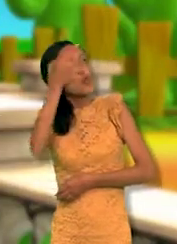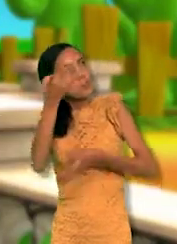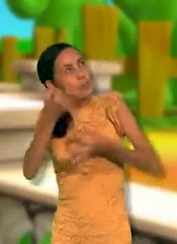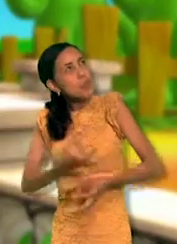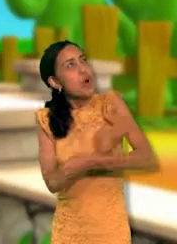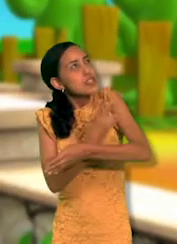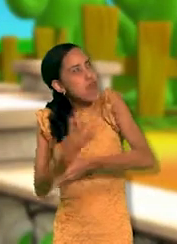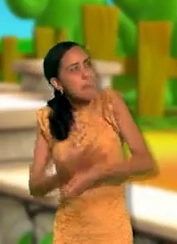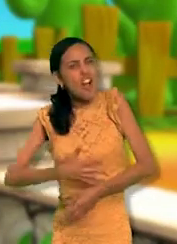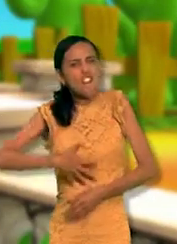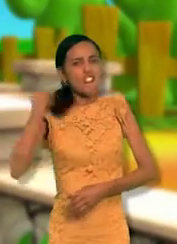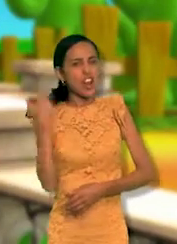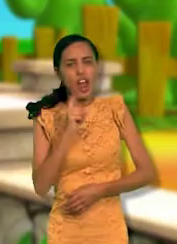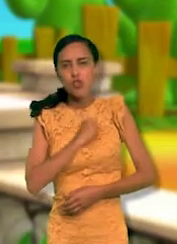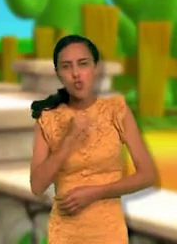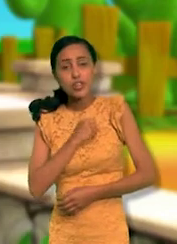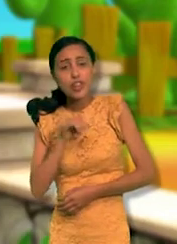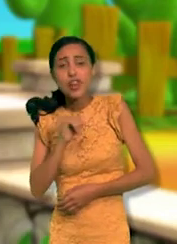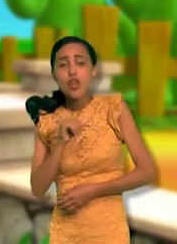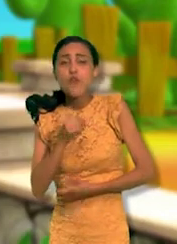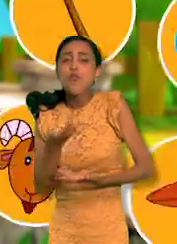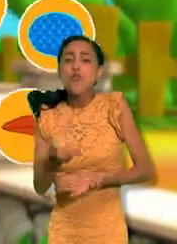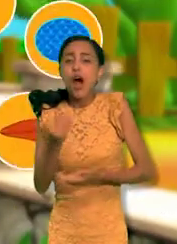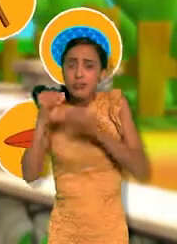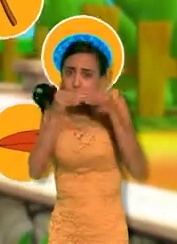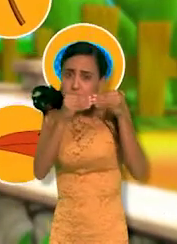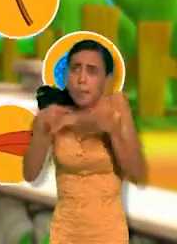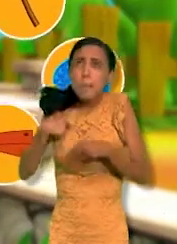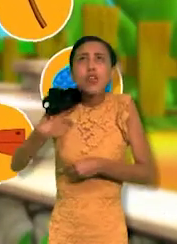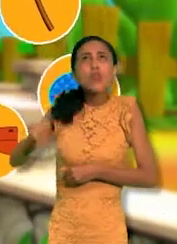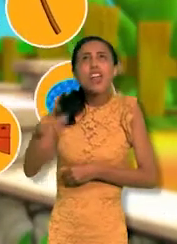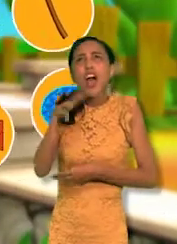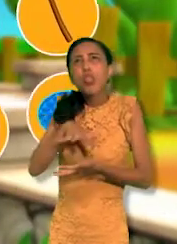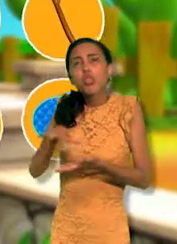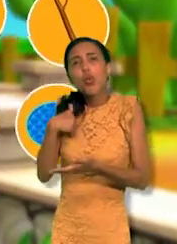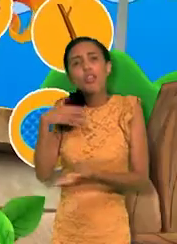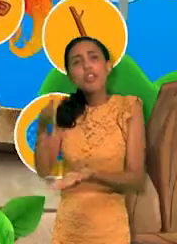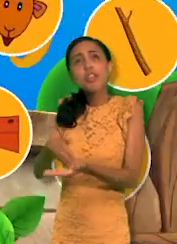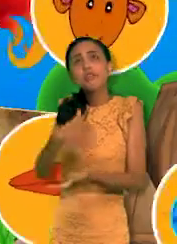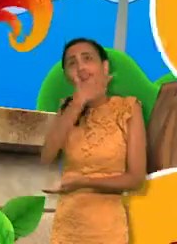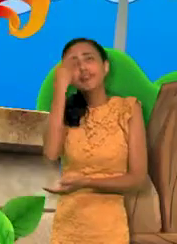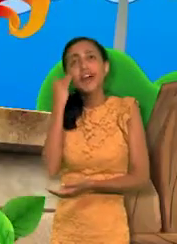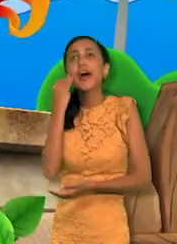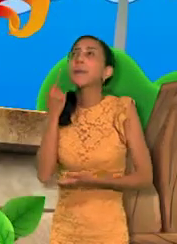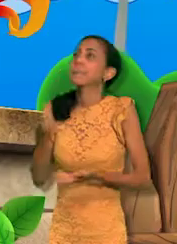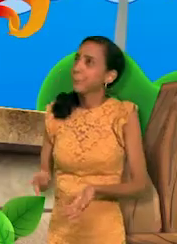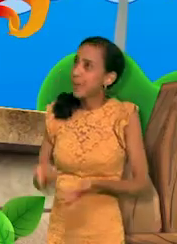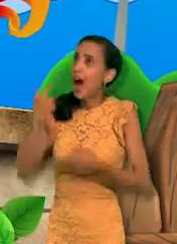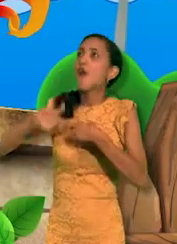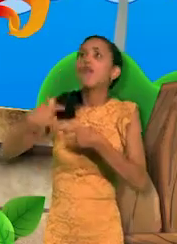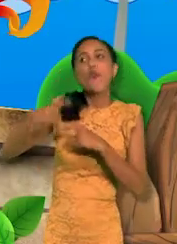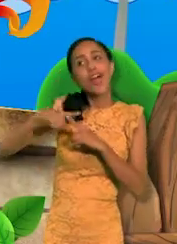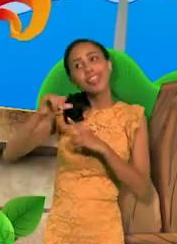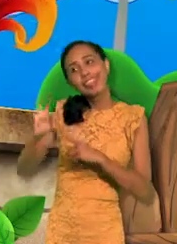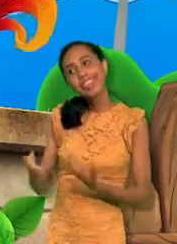hierba! ¡Atrevida! ¡No quiere limpiarme el pico para ir a... ¿A dónde es que yo iba? ¡A la boda de tu tío